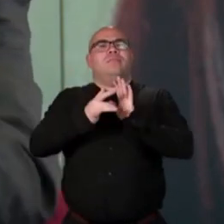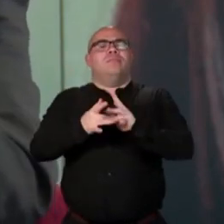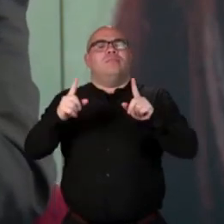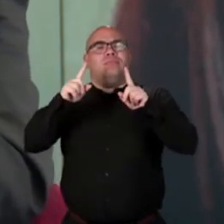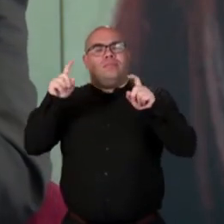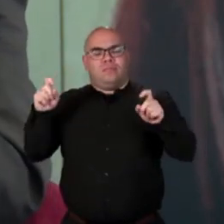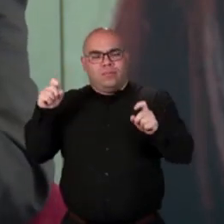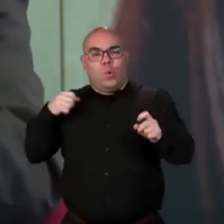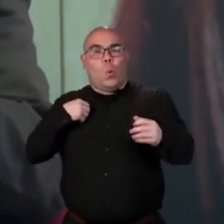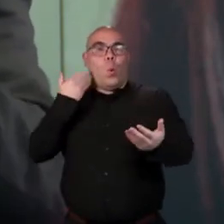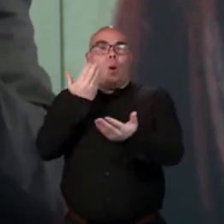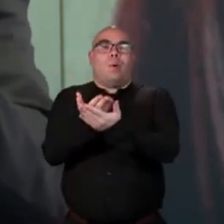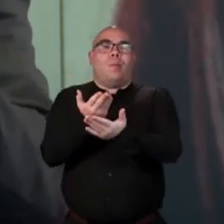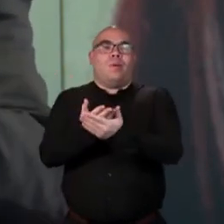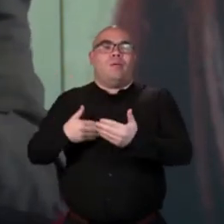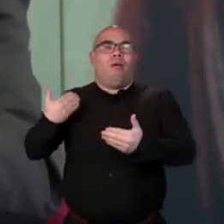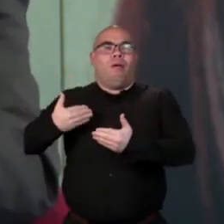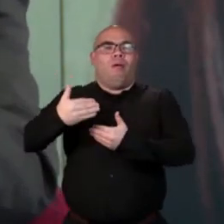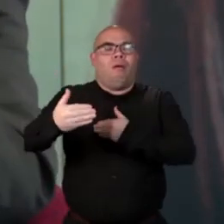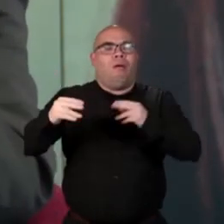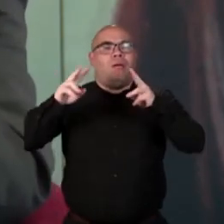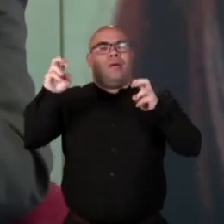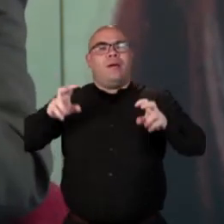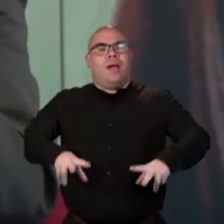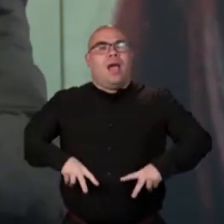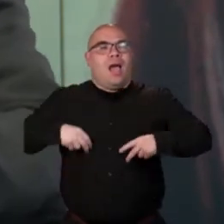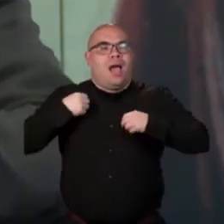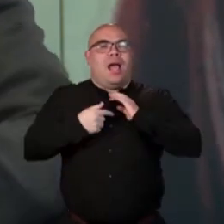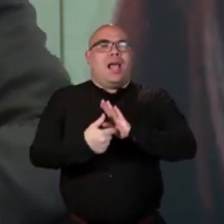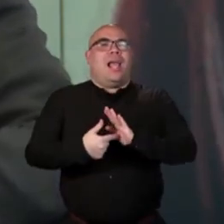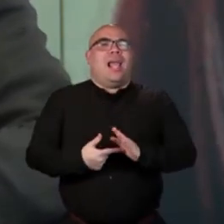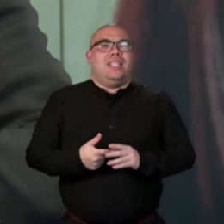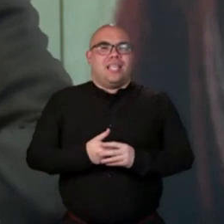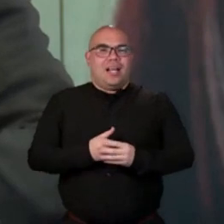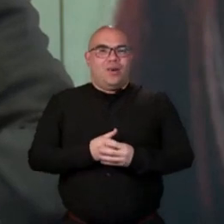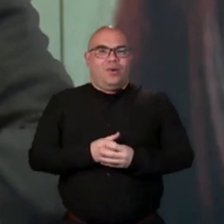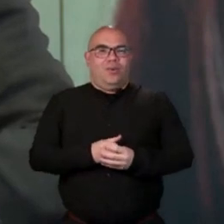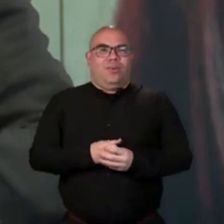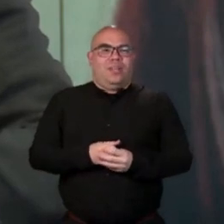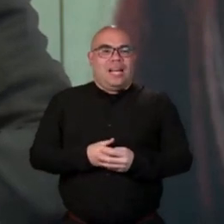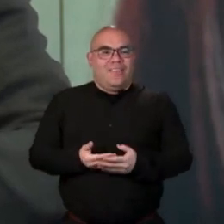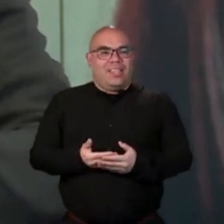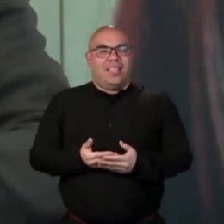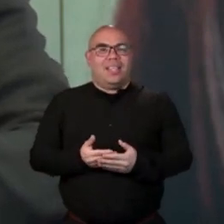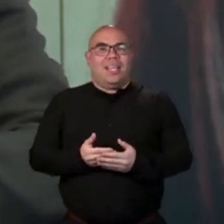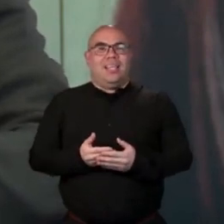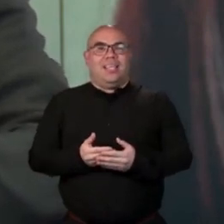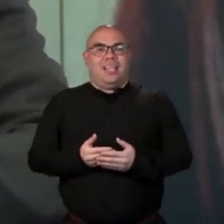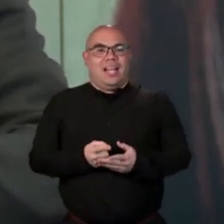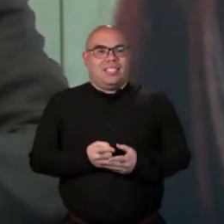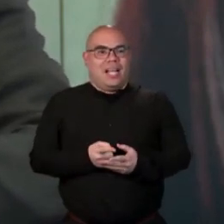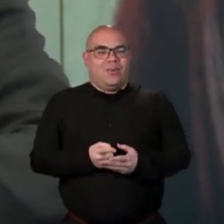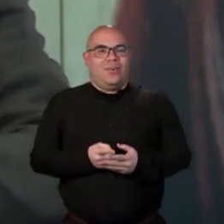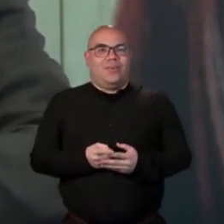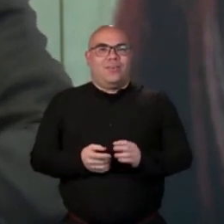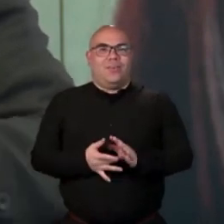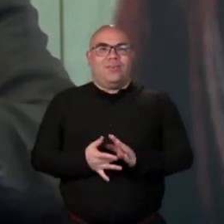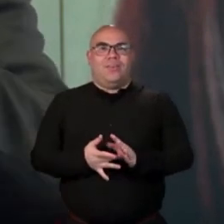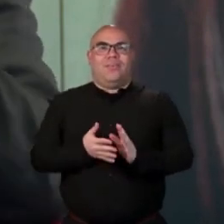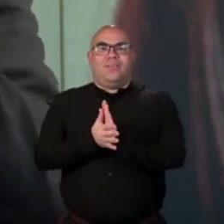lo largo de la vida que hace una promoción genuina del ser humano y sobre todo de sus opciones